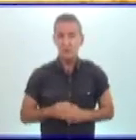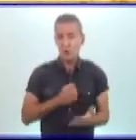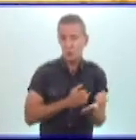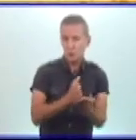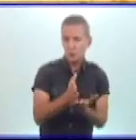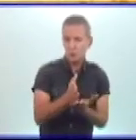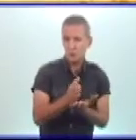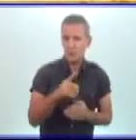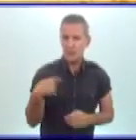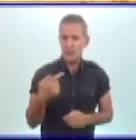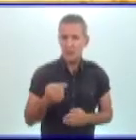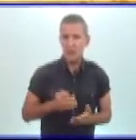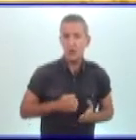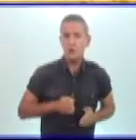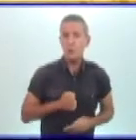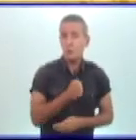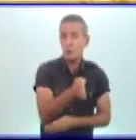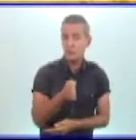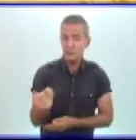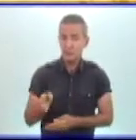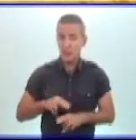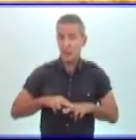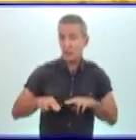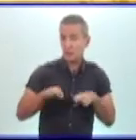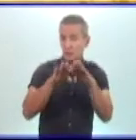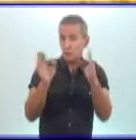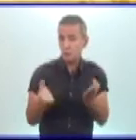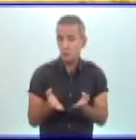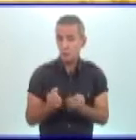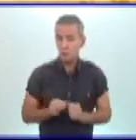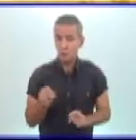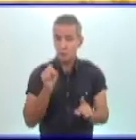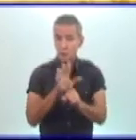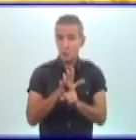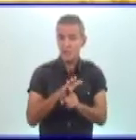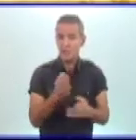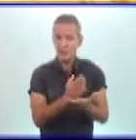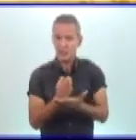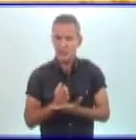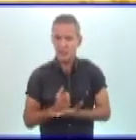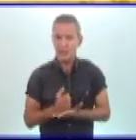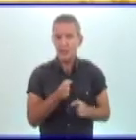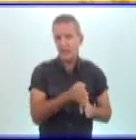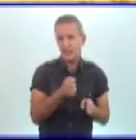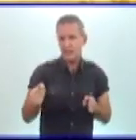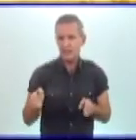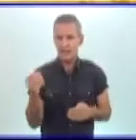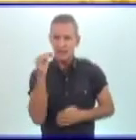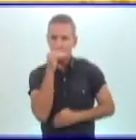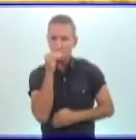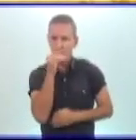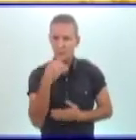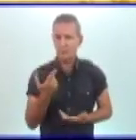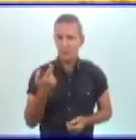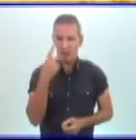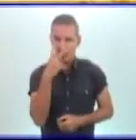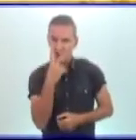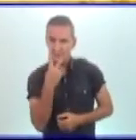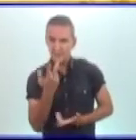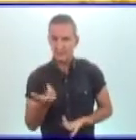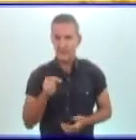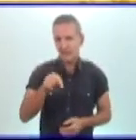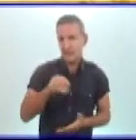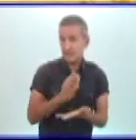Continuamos nuestro viaje por la historia universal, inicio del estudio de la época moderna. Fíjense que en esta